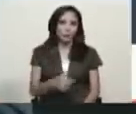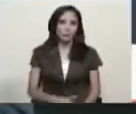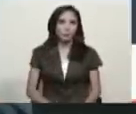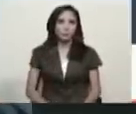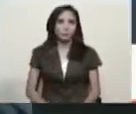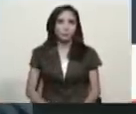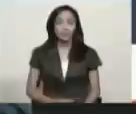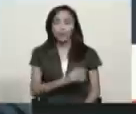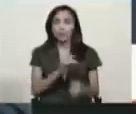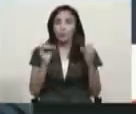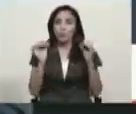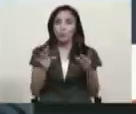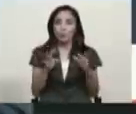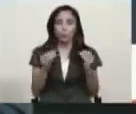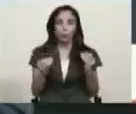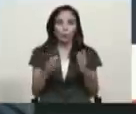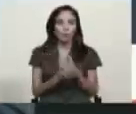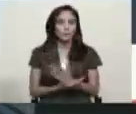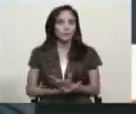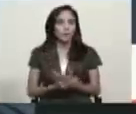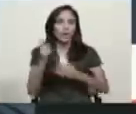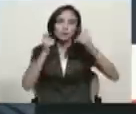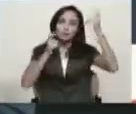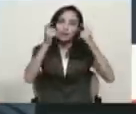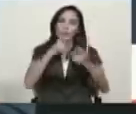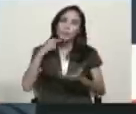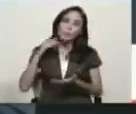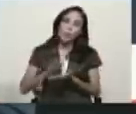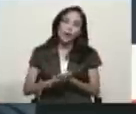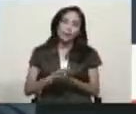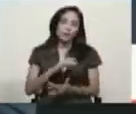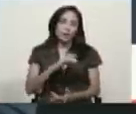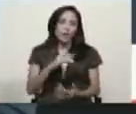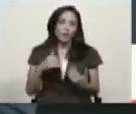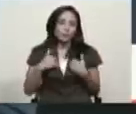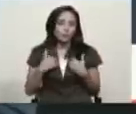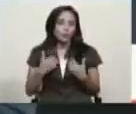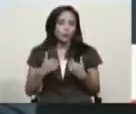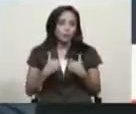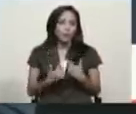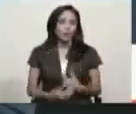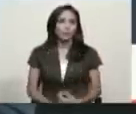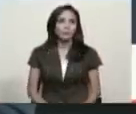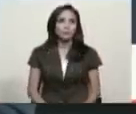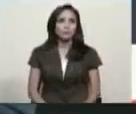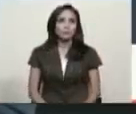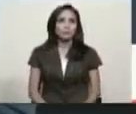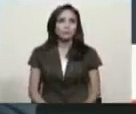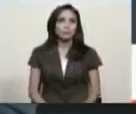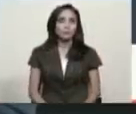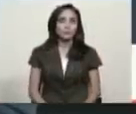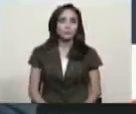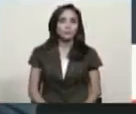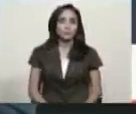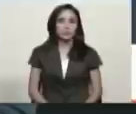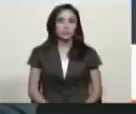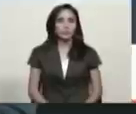Del dolor inmenso de perder a nuestro comandante Chávez. El próximo 5 de marzo se cumplen 6 años